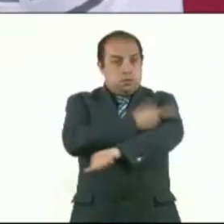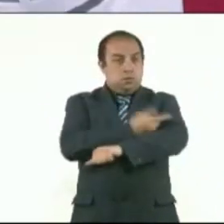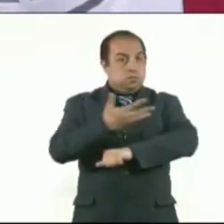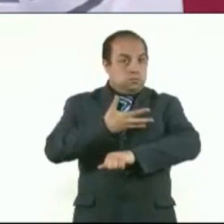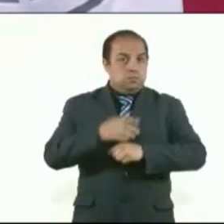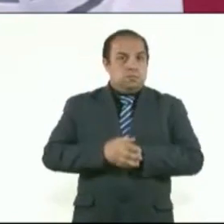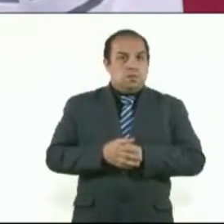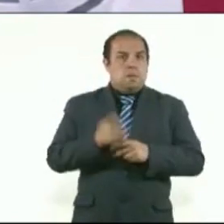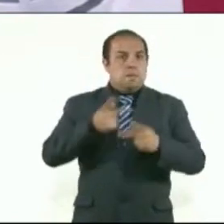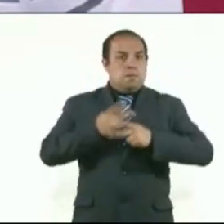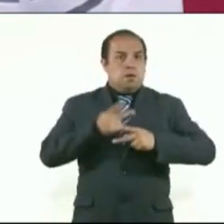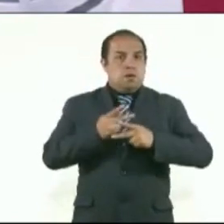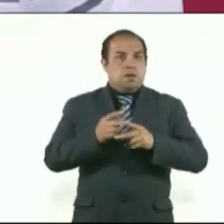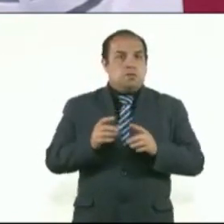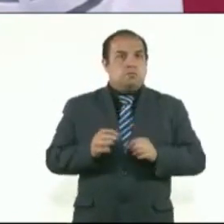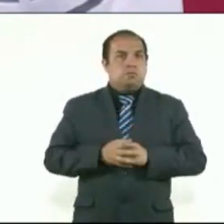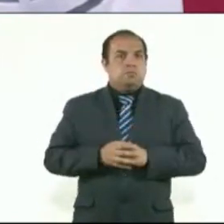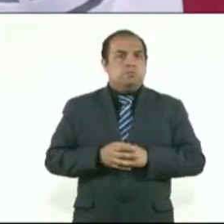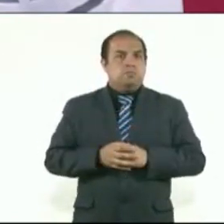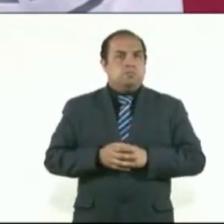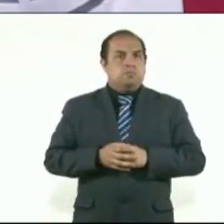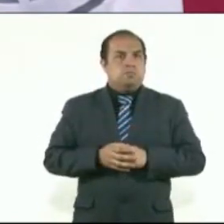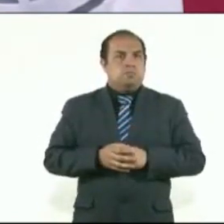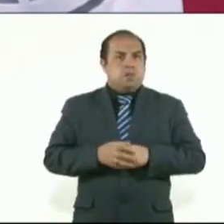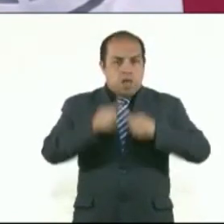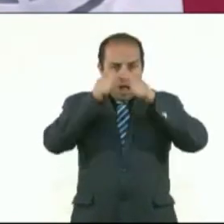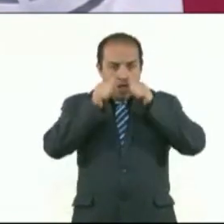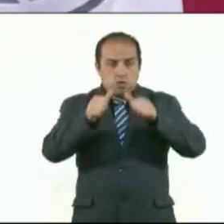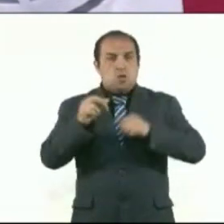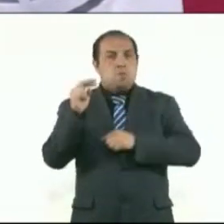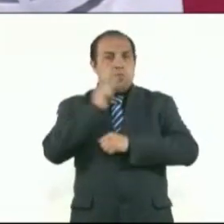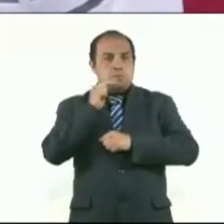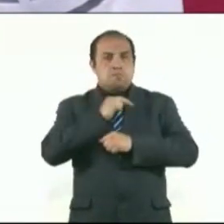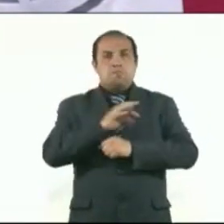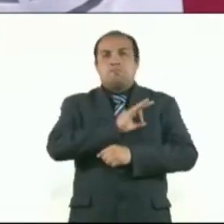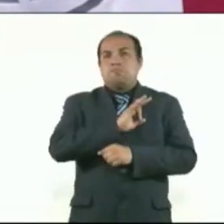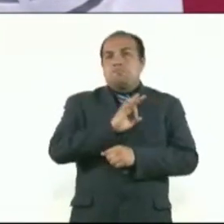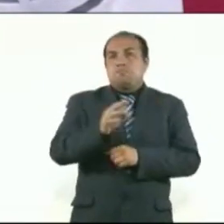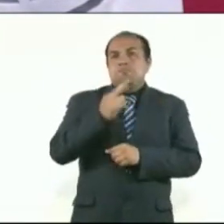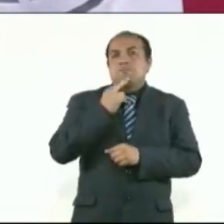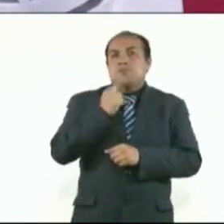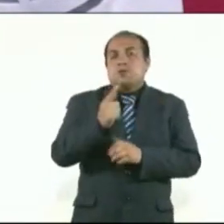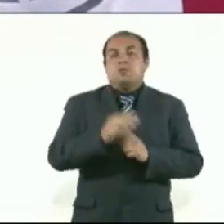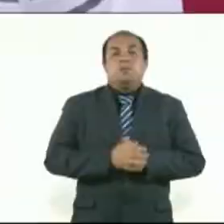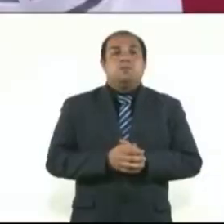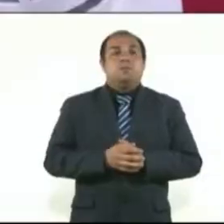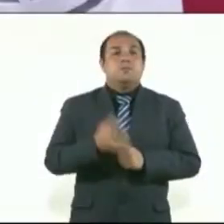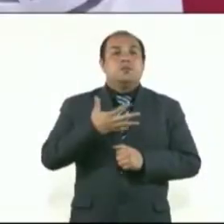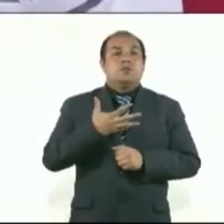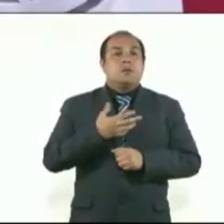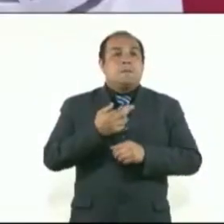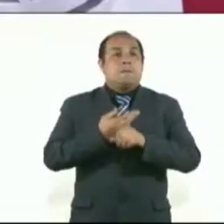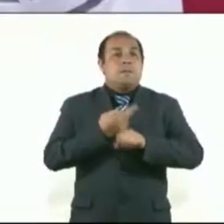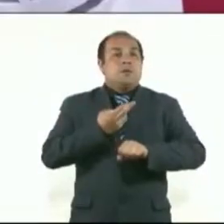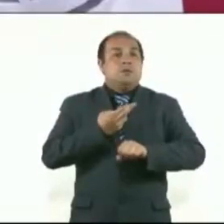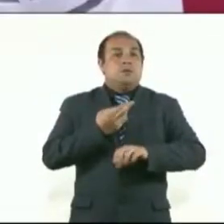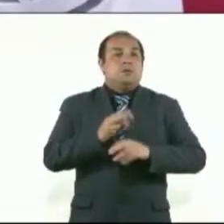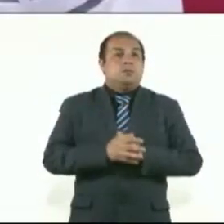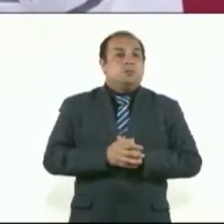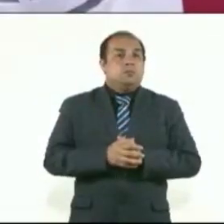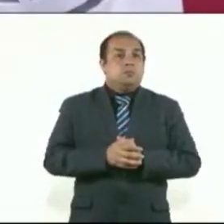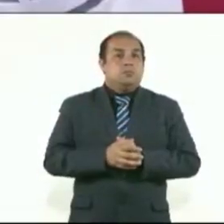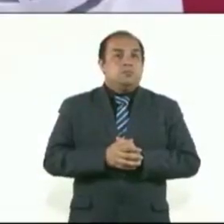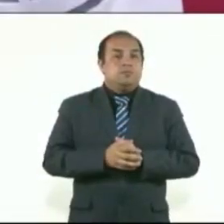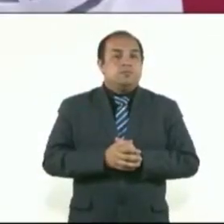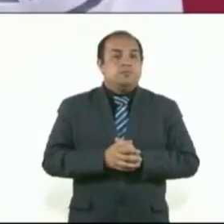que nos prepara es para cualquier eventualidad y poder atenderla de la mejor manera posible y tener el mayor colchón posible para hacer las medidas que se tengan que hacer en